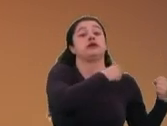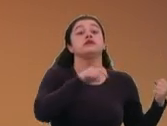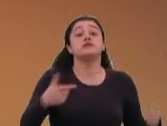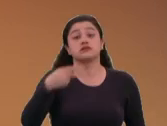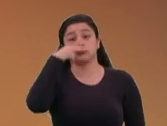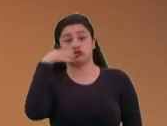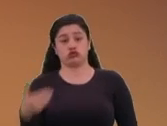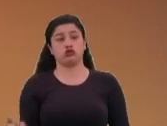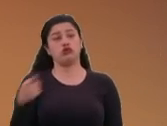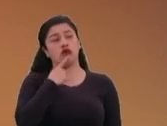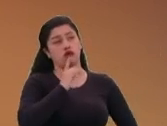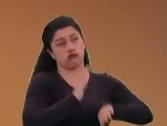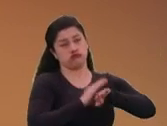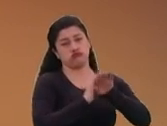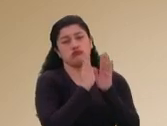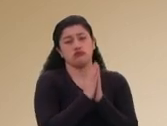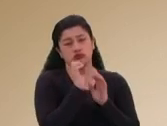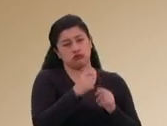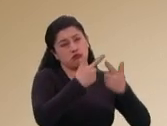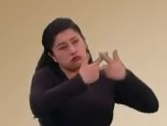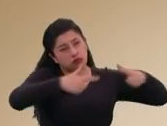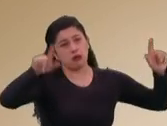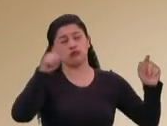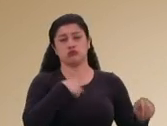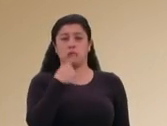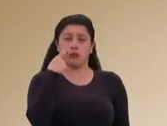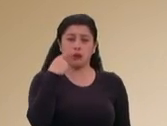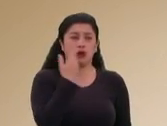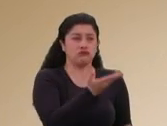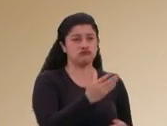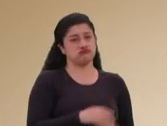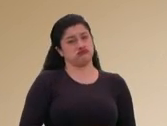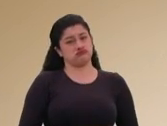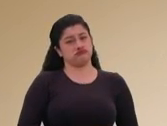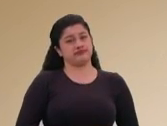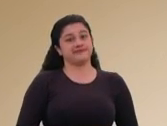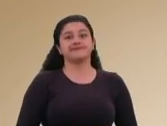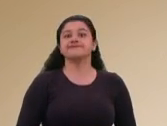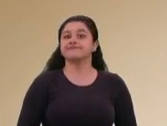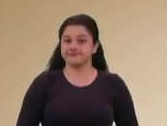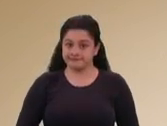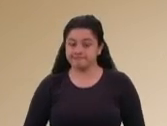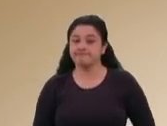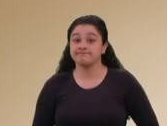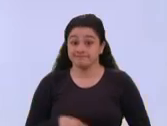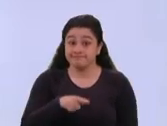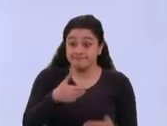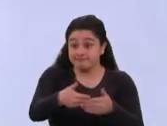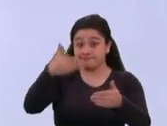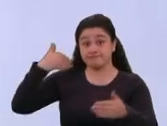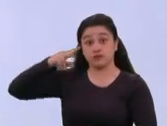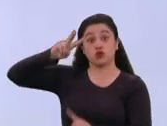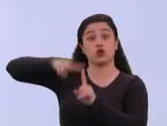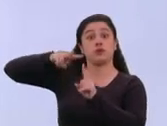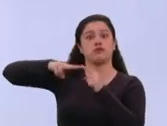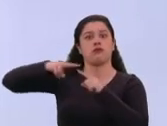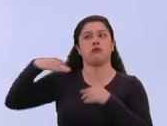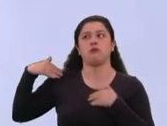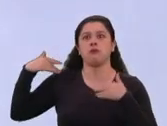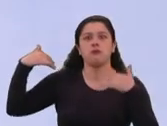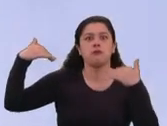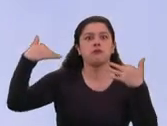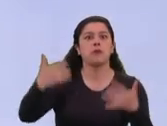2 meses de angustia desde que el pasado 3 de noviembre fuera secuestrado en Tibú, norte de Santander. Pues él se encontraba llevando agua a una